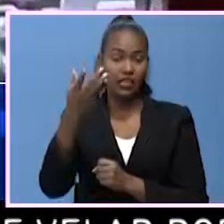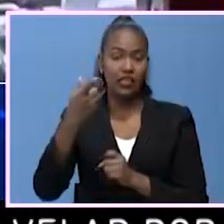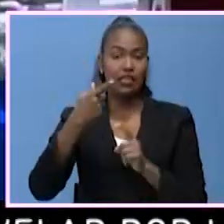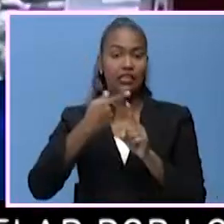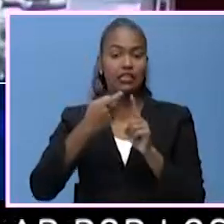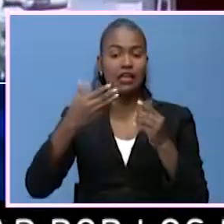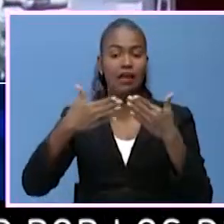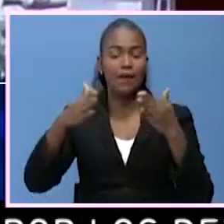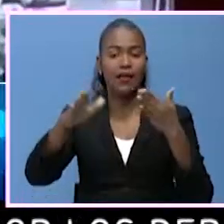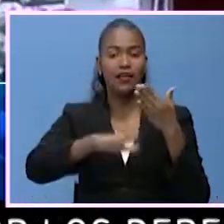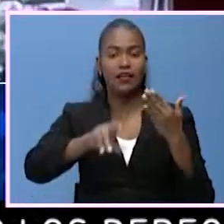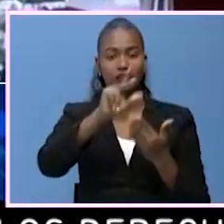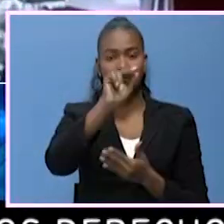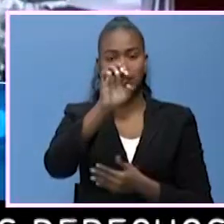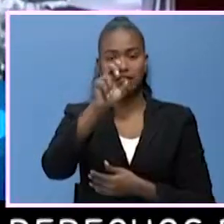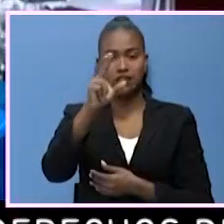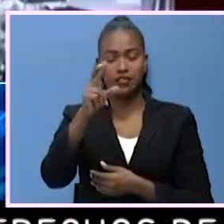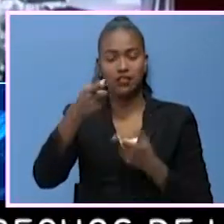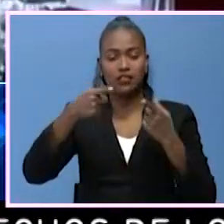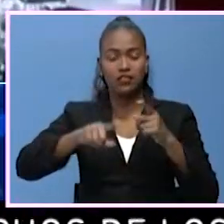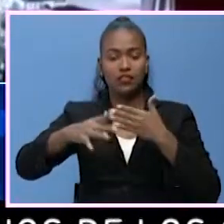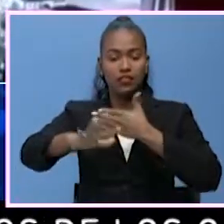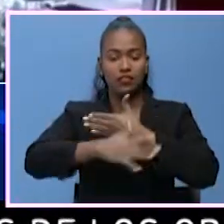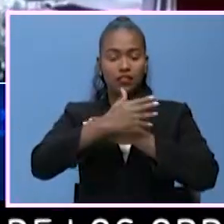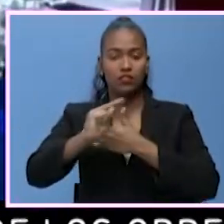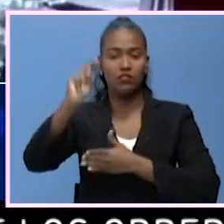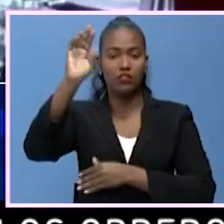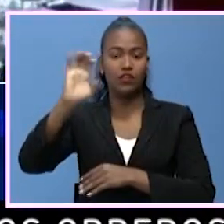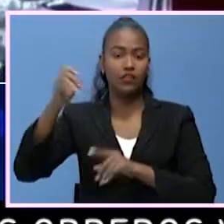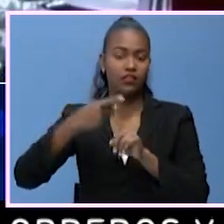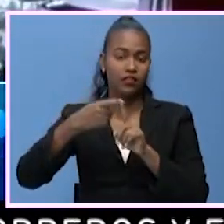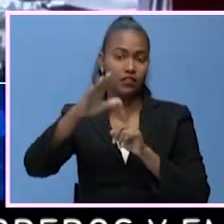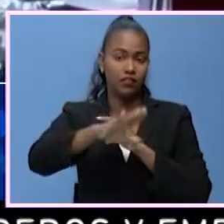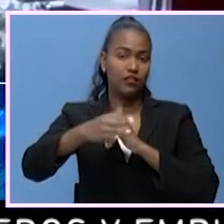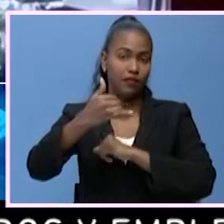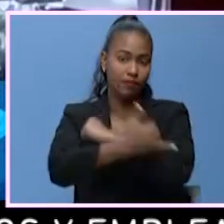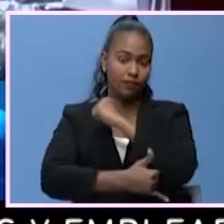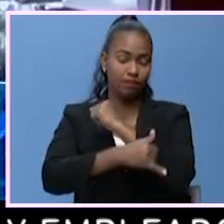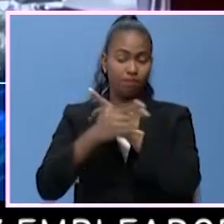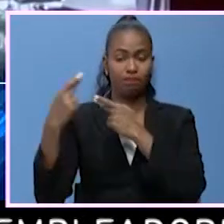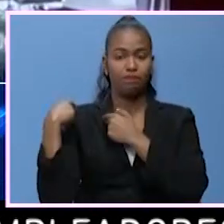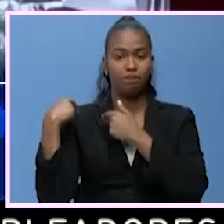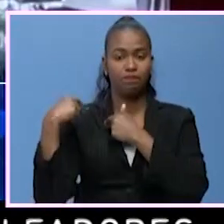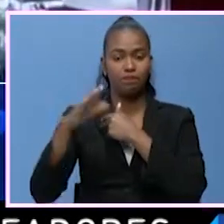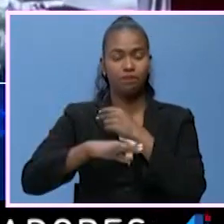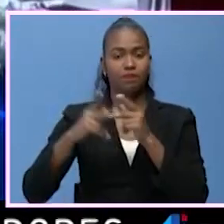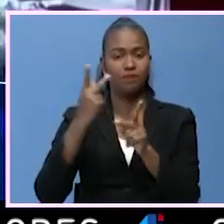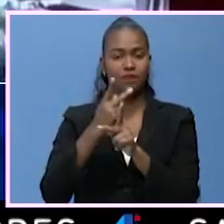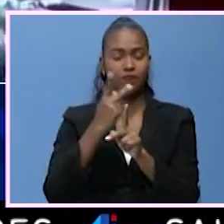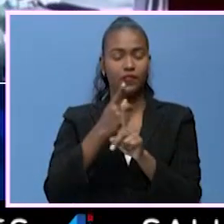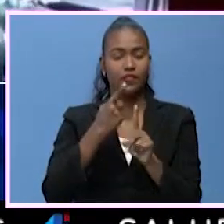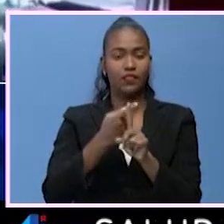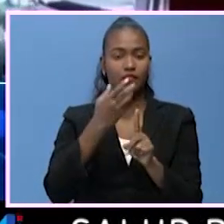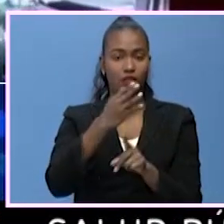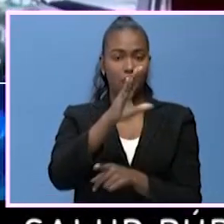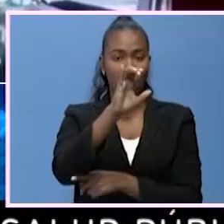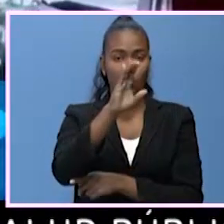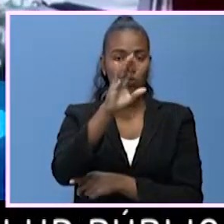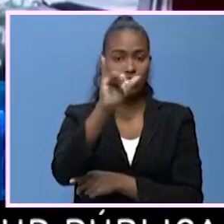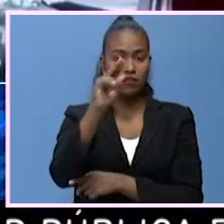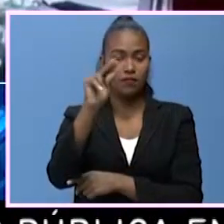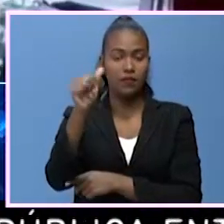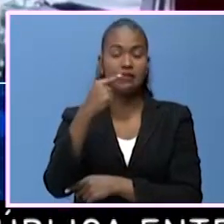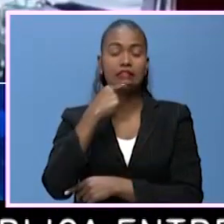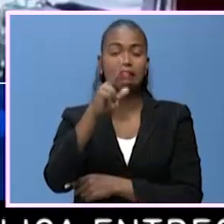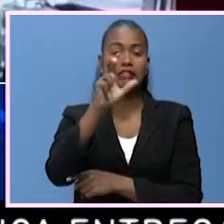escala abierta de Richter registrado frente a la costa noreste del país. Las autoridades de las prefecturas de Miyagi y Fukushima informaron